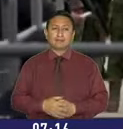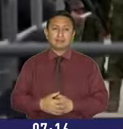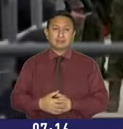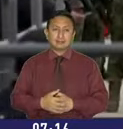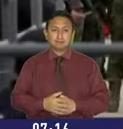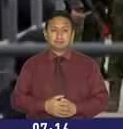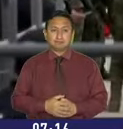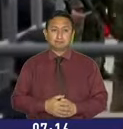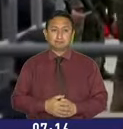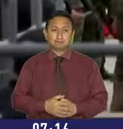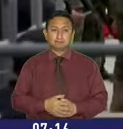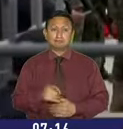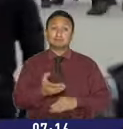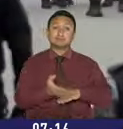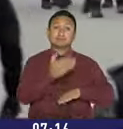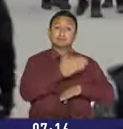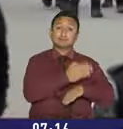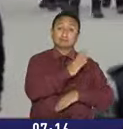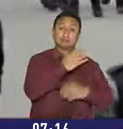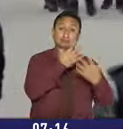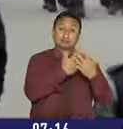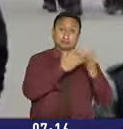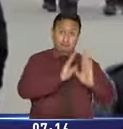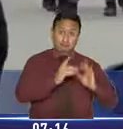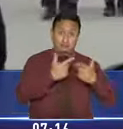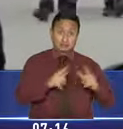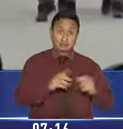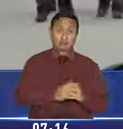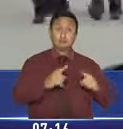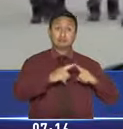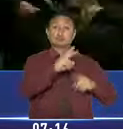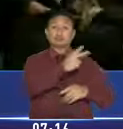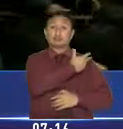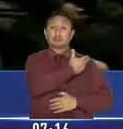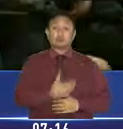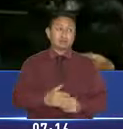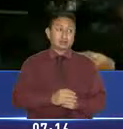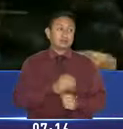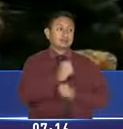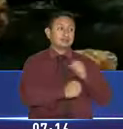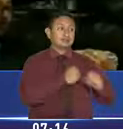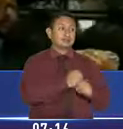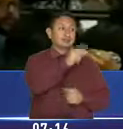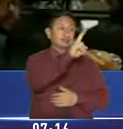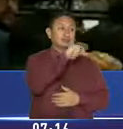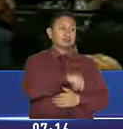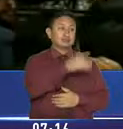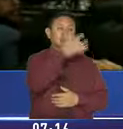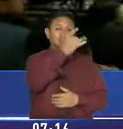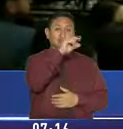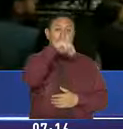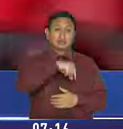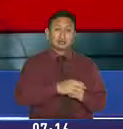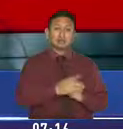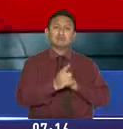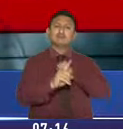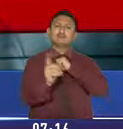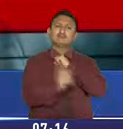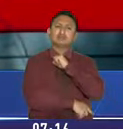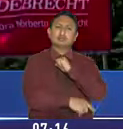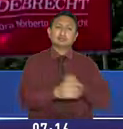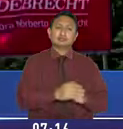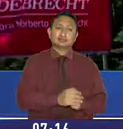ex vicepresidente Jorge Glass cumplía desde el 2017 una condena por los casos Odebrecht y sobornos. Según